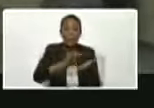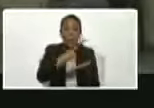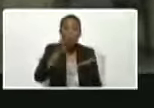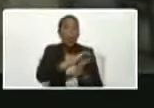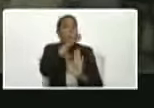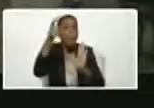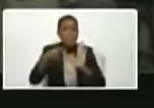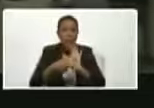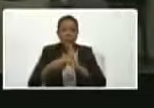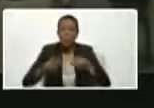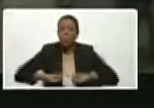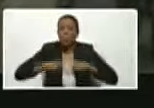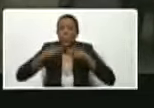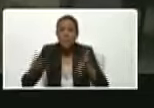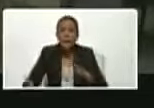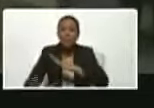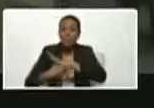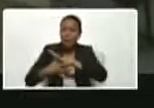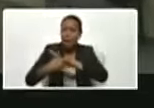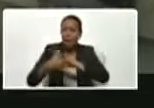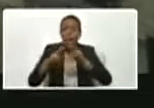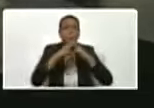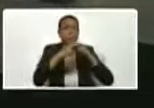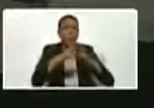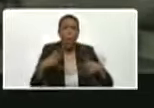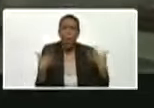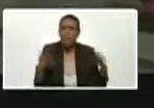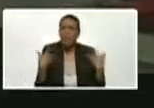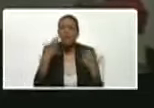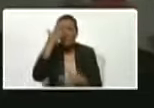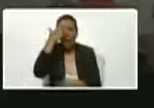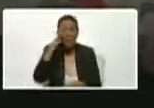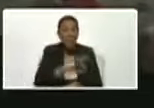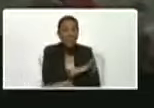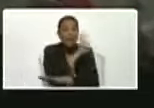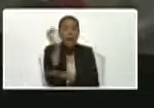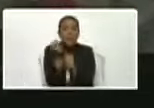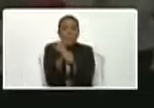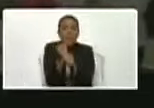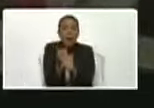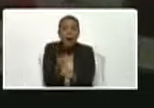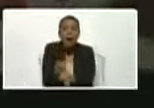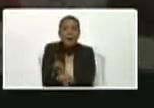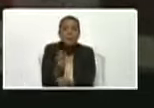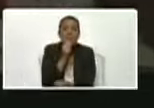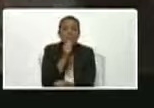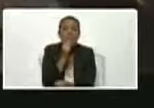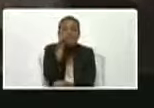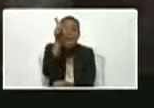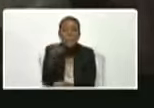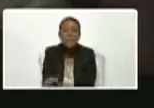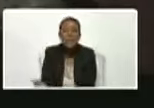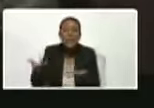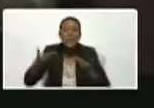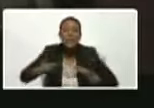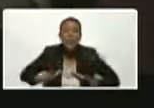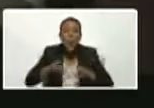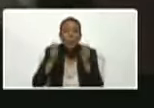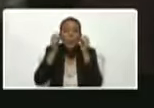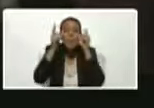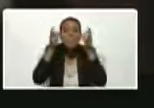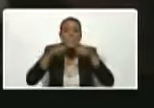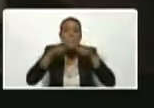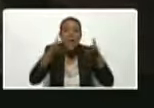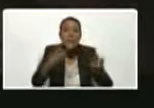completamente dotada los muchachos están contentos desde temprano esperando pues quién era esa persona que